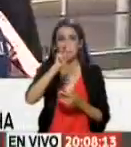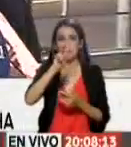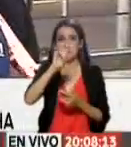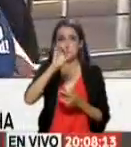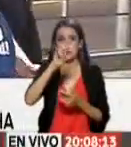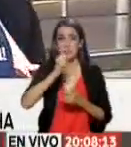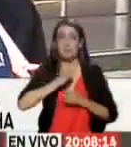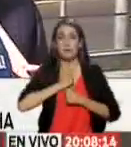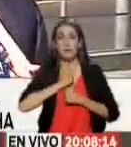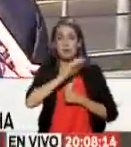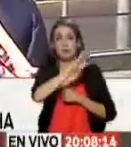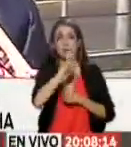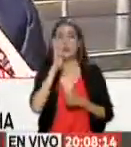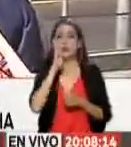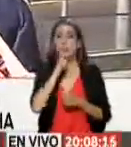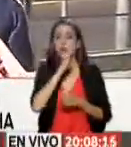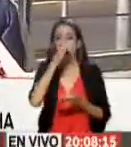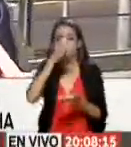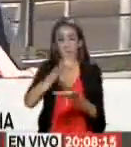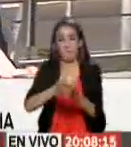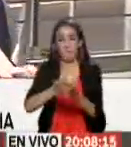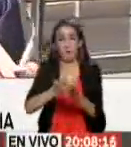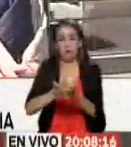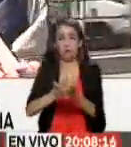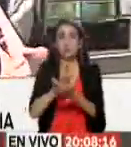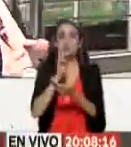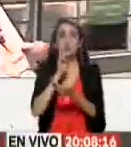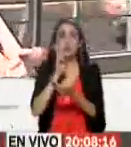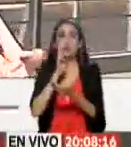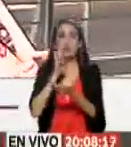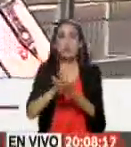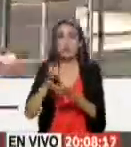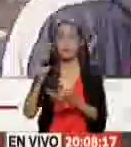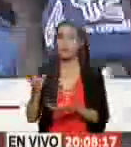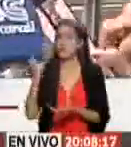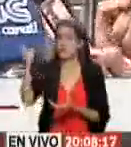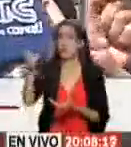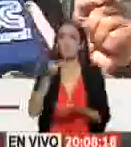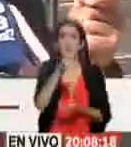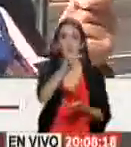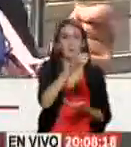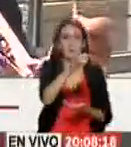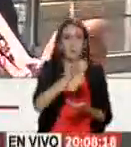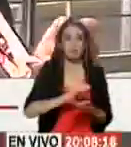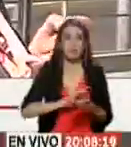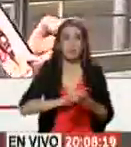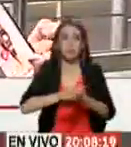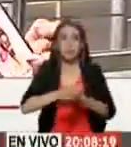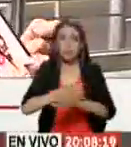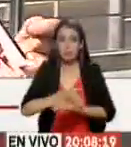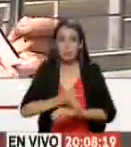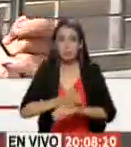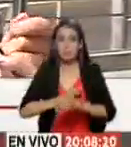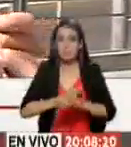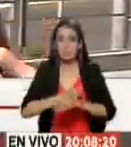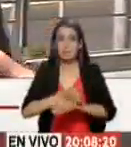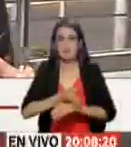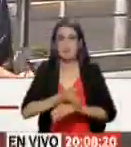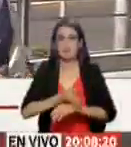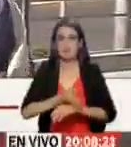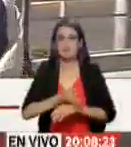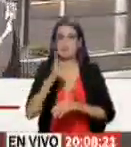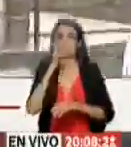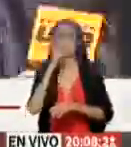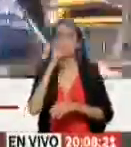local. Con el vaso de whisky, de uno en uno cogiendo, dijo, toma ñaño, toma. Pero luego de tomar, que con el